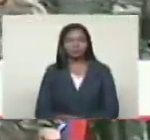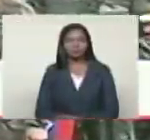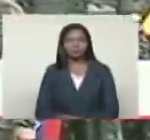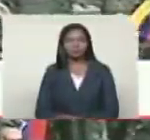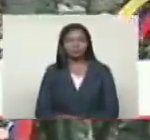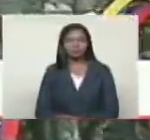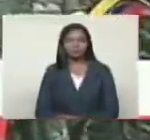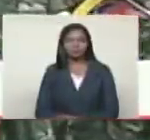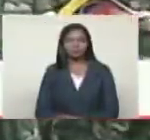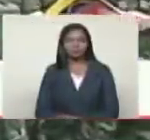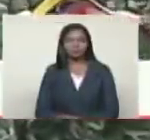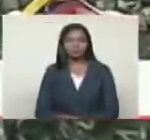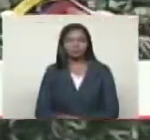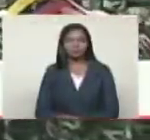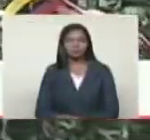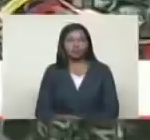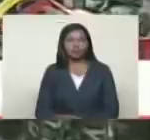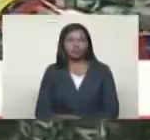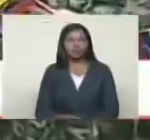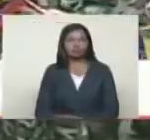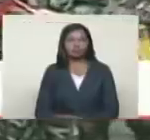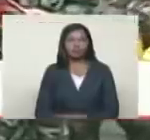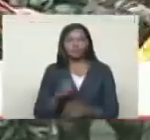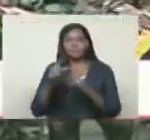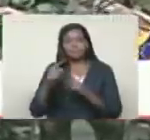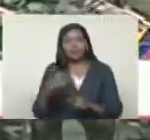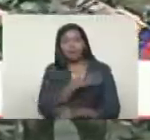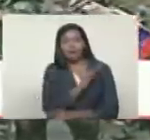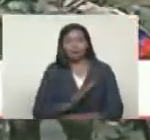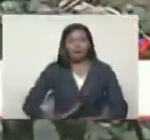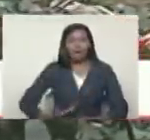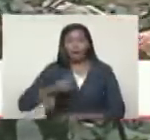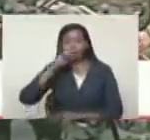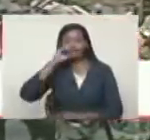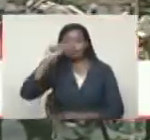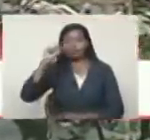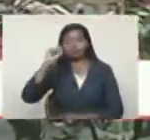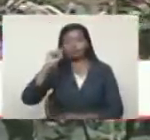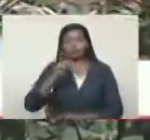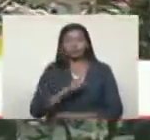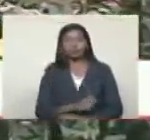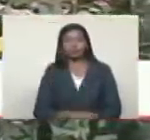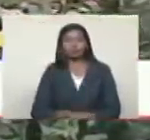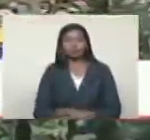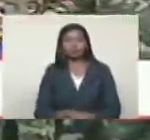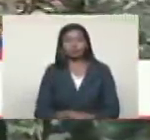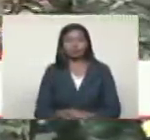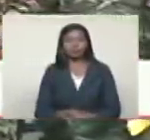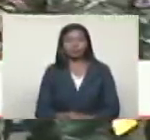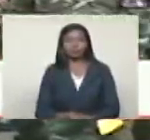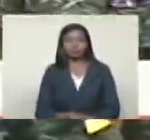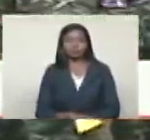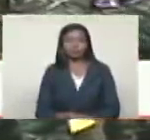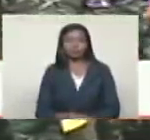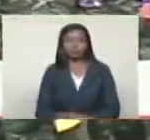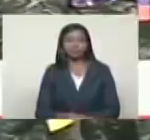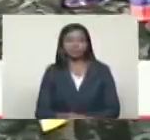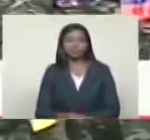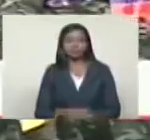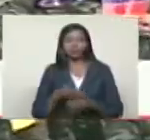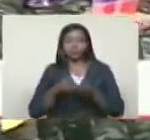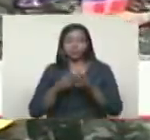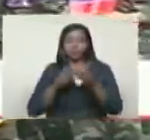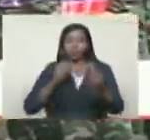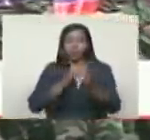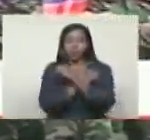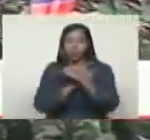Palabras del ciudadano Nicolás Maduro Moros, presidente constitucional de la República Bolivariana de Venezuela, comandante en